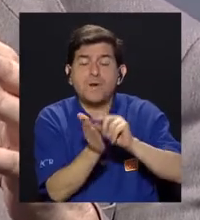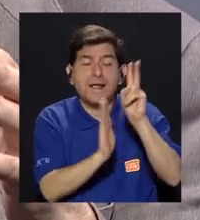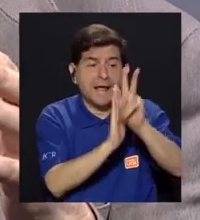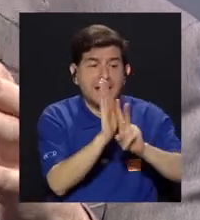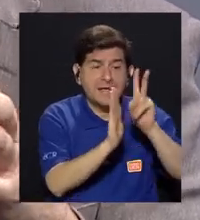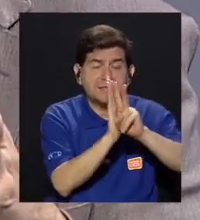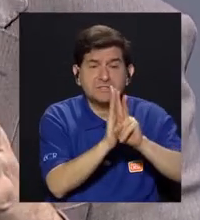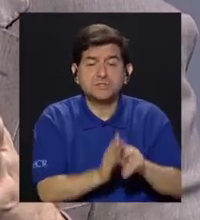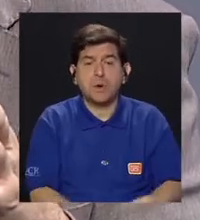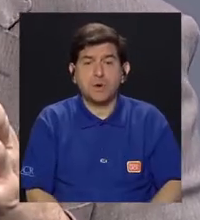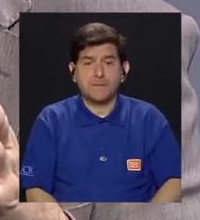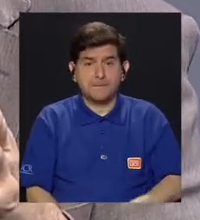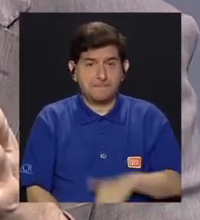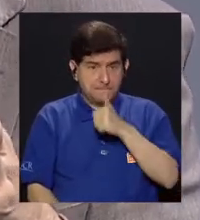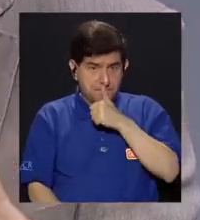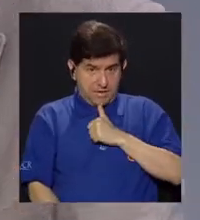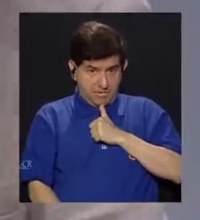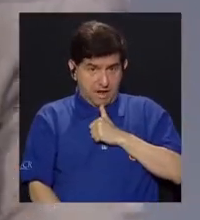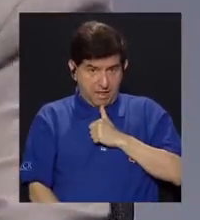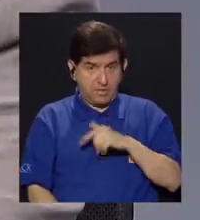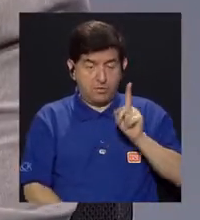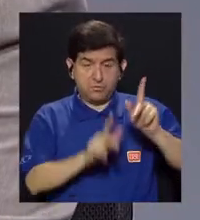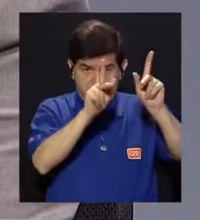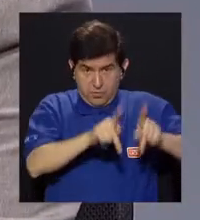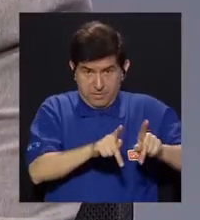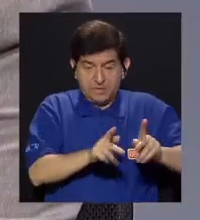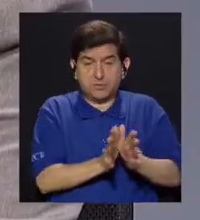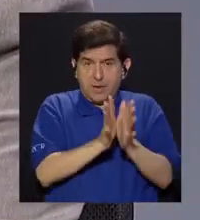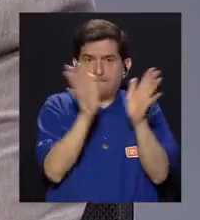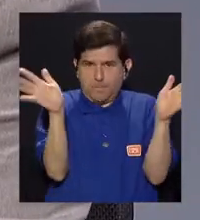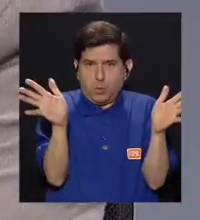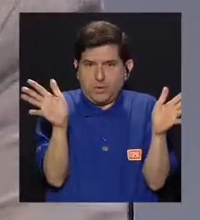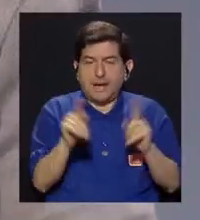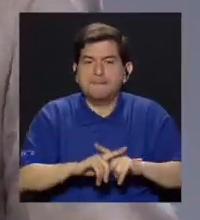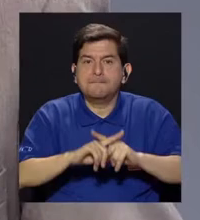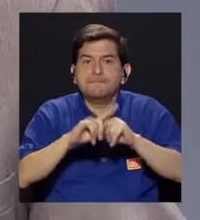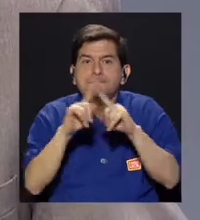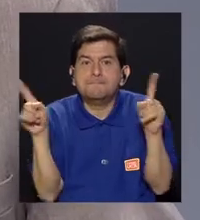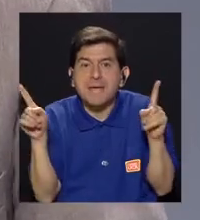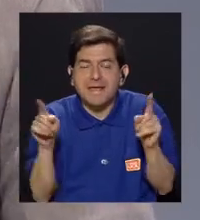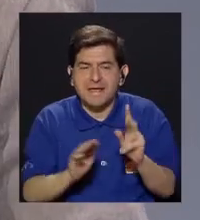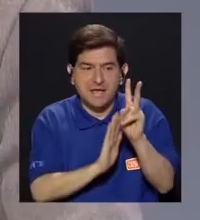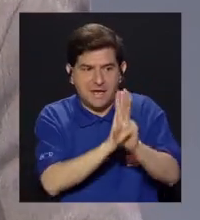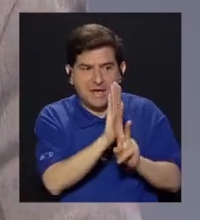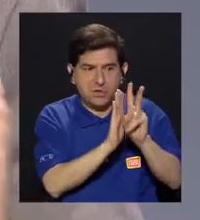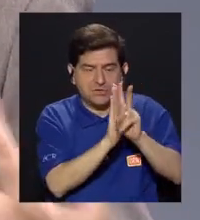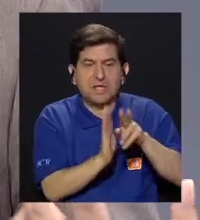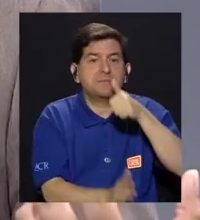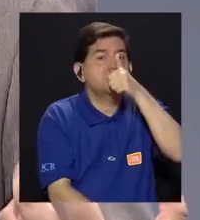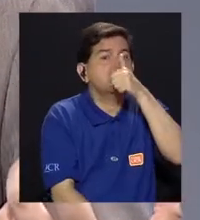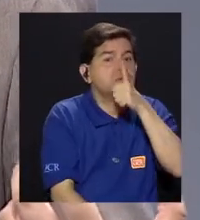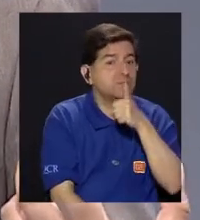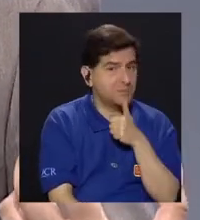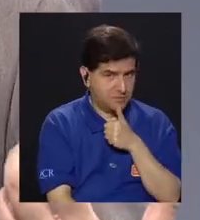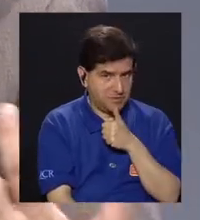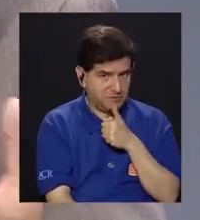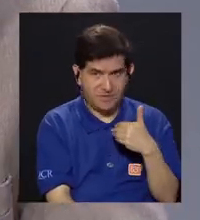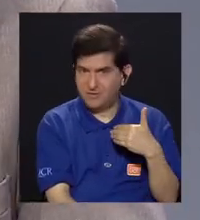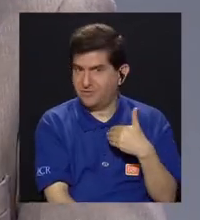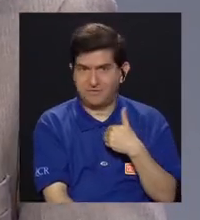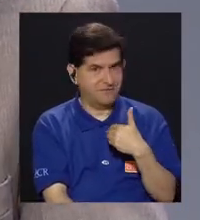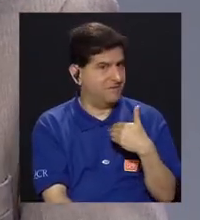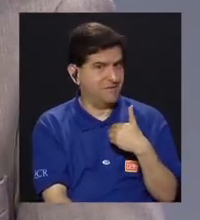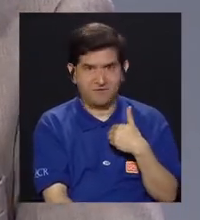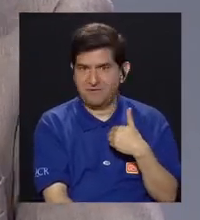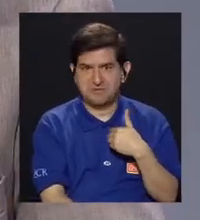de vídeos íntimos de una de un personaje público pero si el vídeo privado no